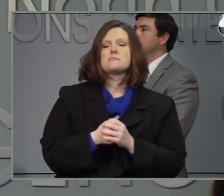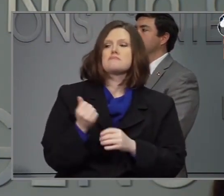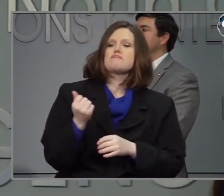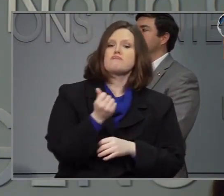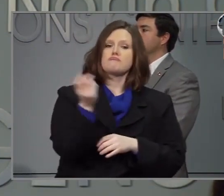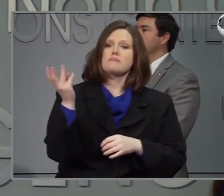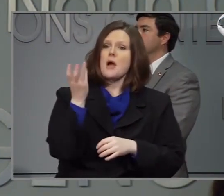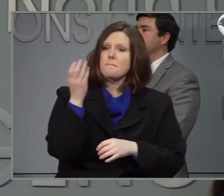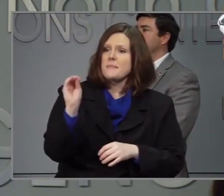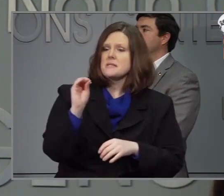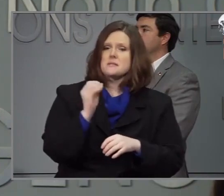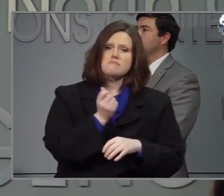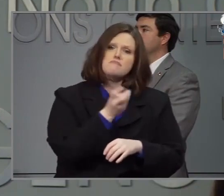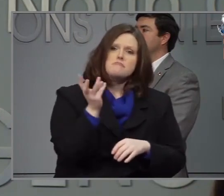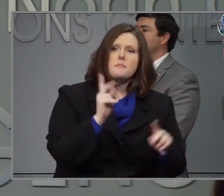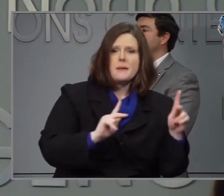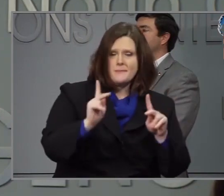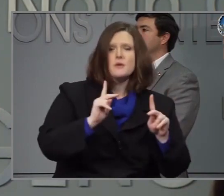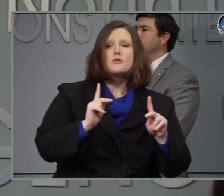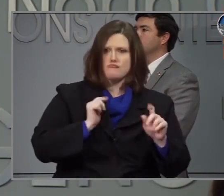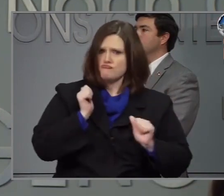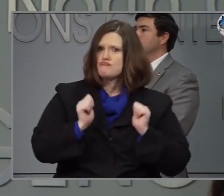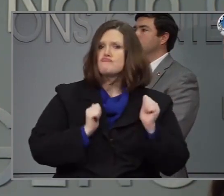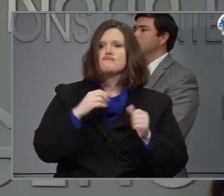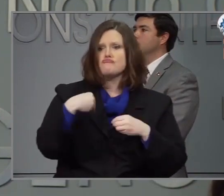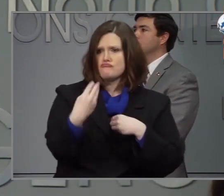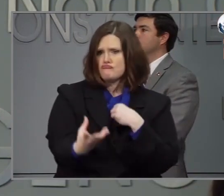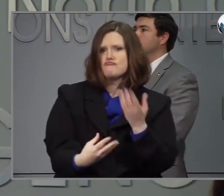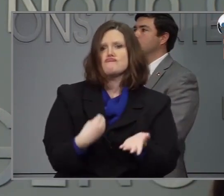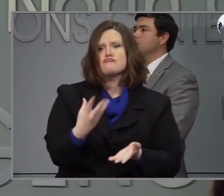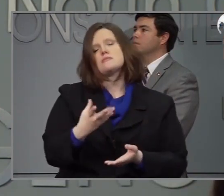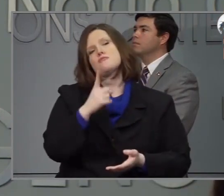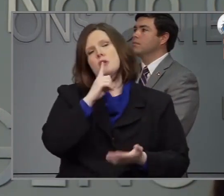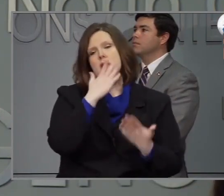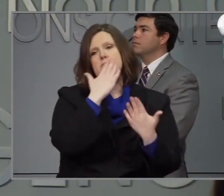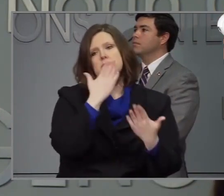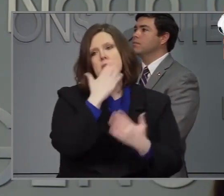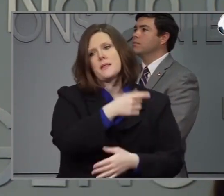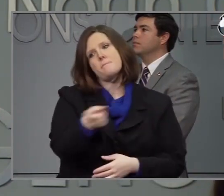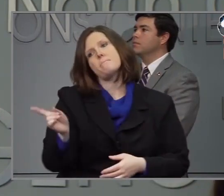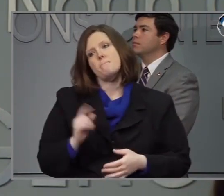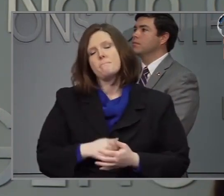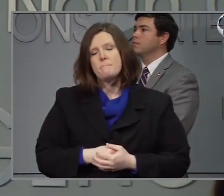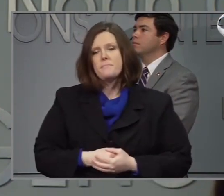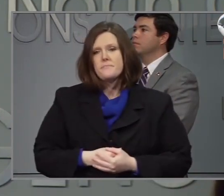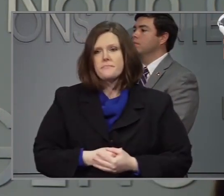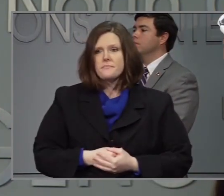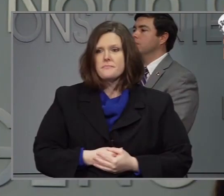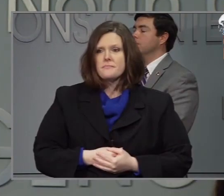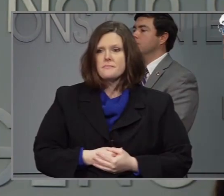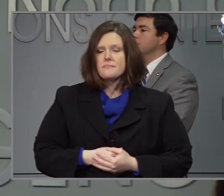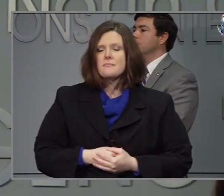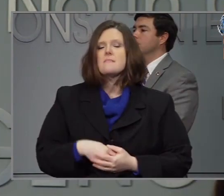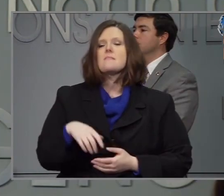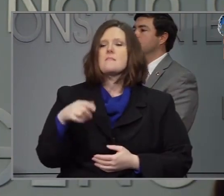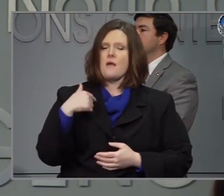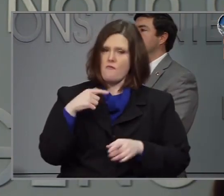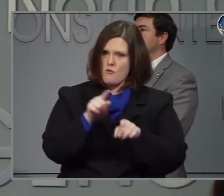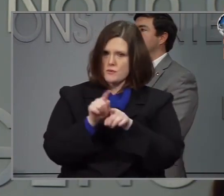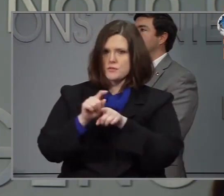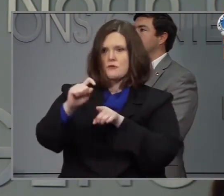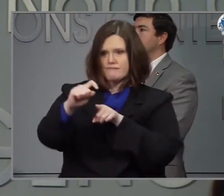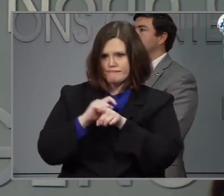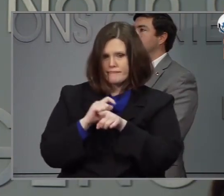muchas personas y empresas están empezando a ayudar y les agradezco mucho también he tenido